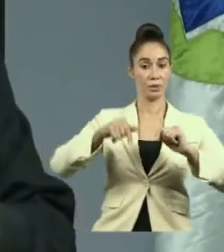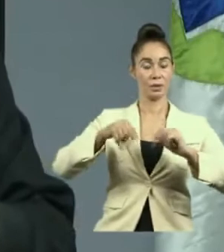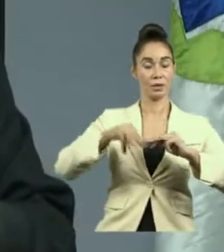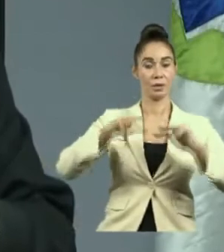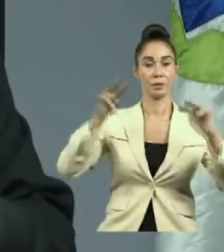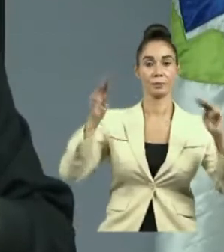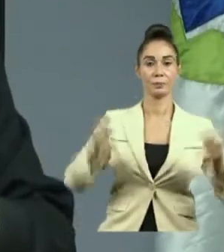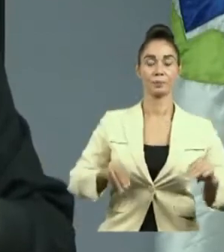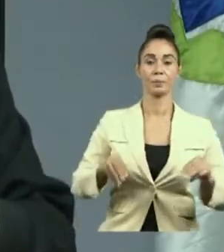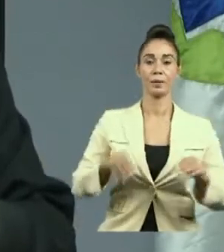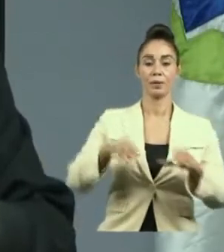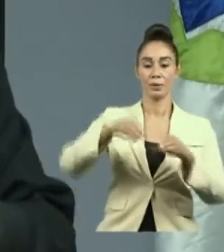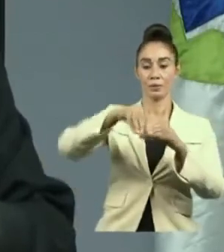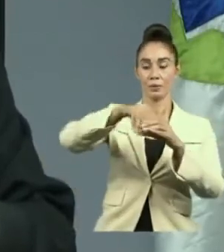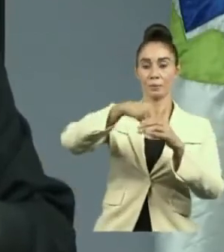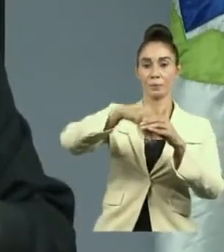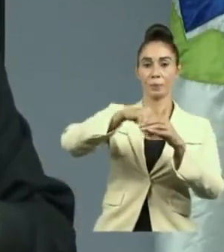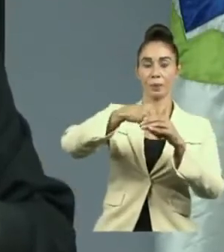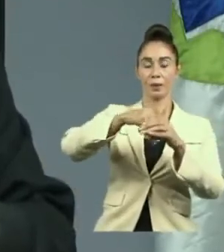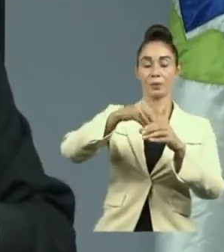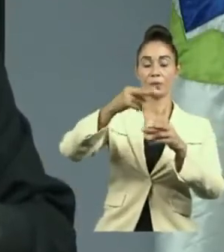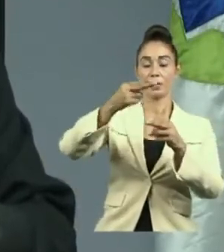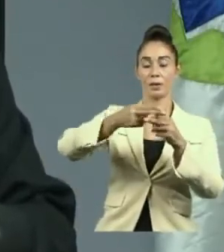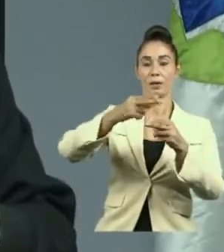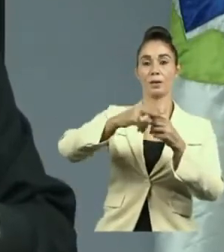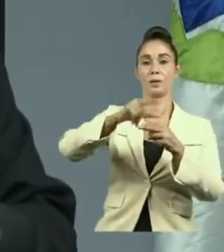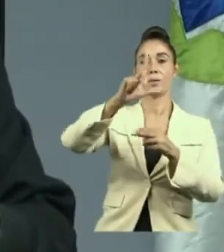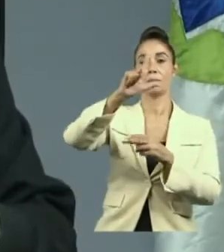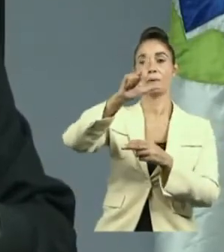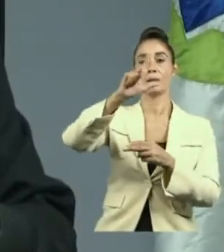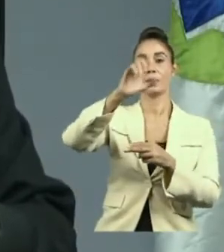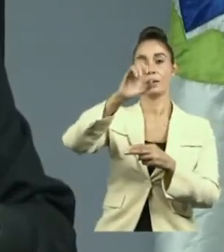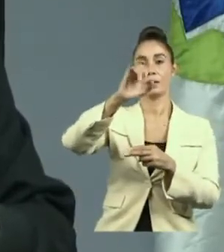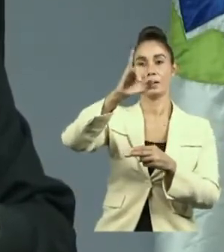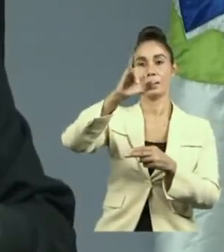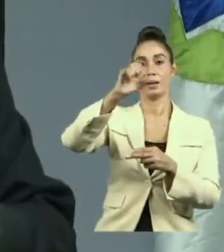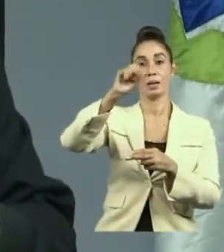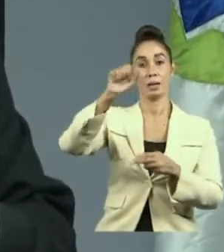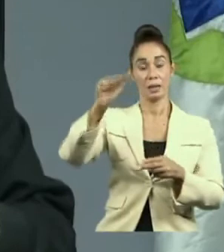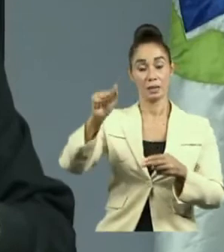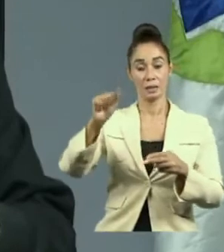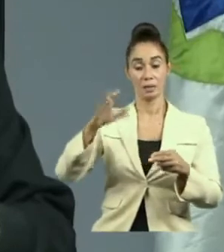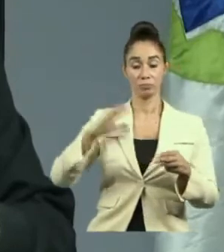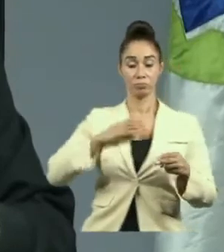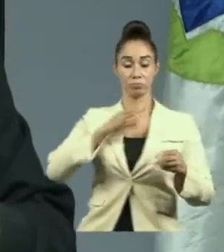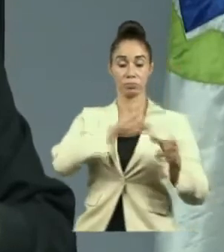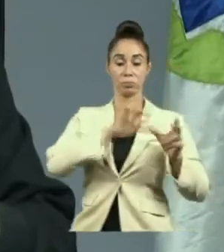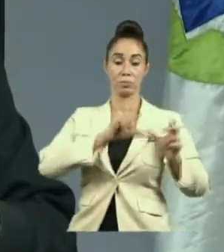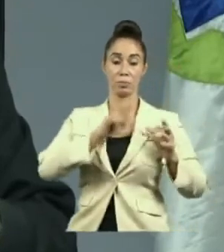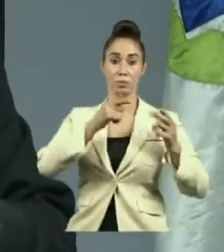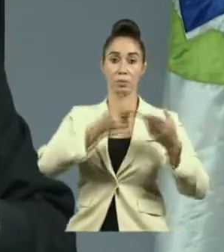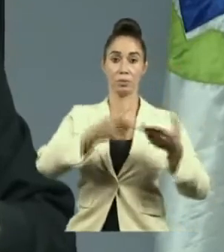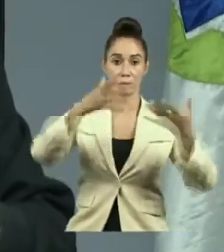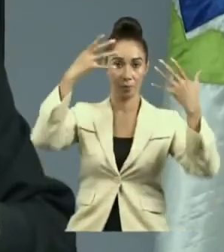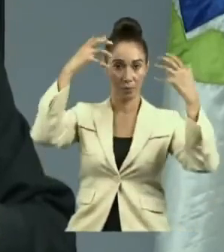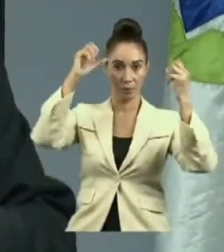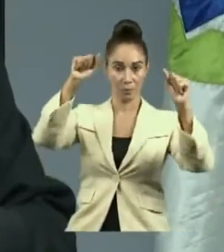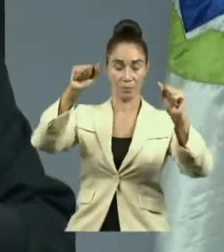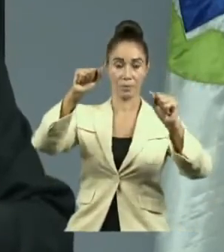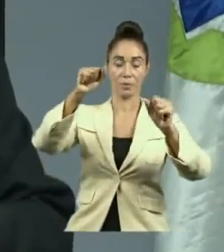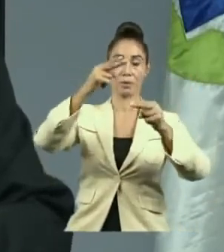la lotería electrónica leissa por vía de su comité de accionistas y de su presidente pedro